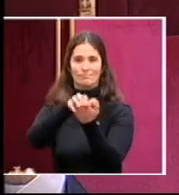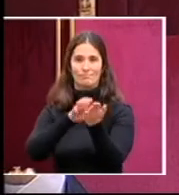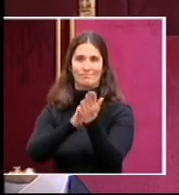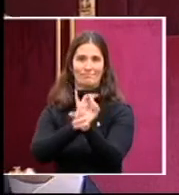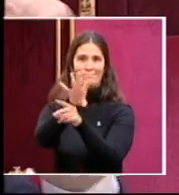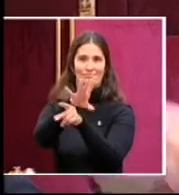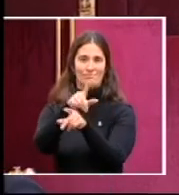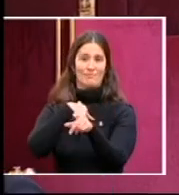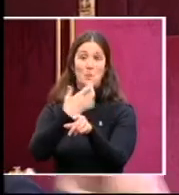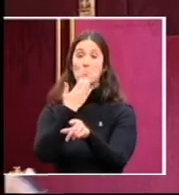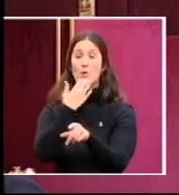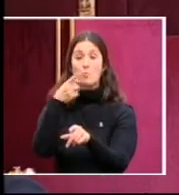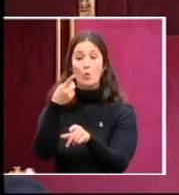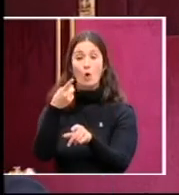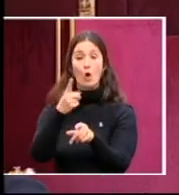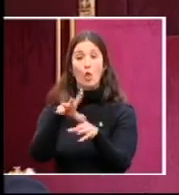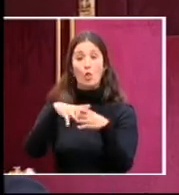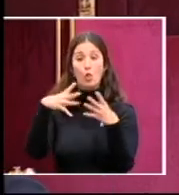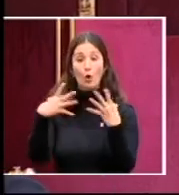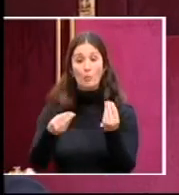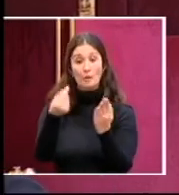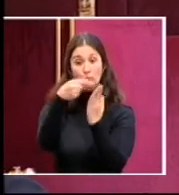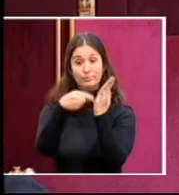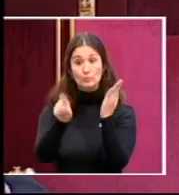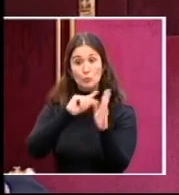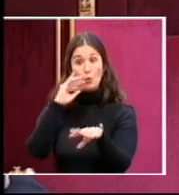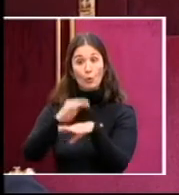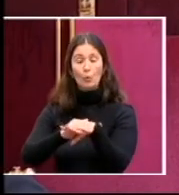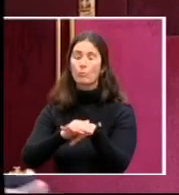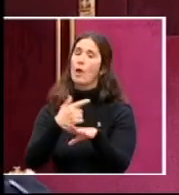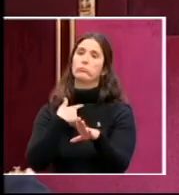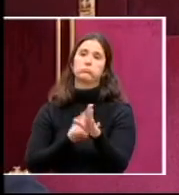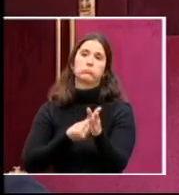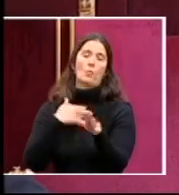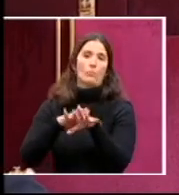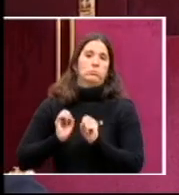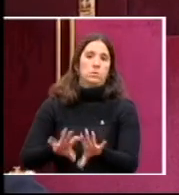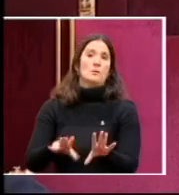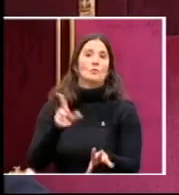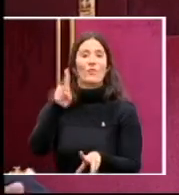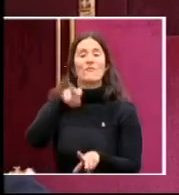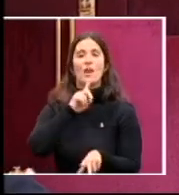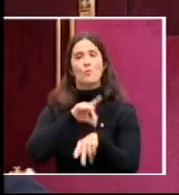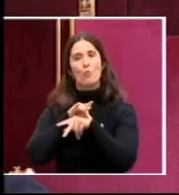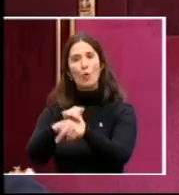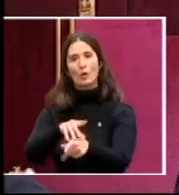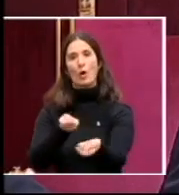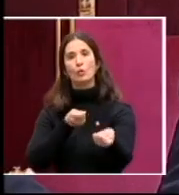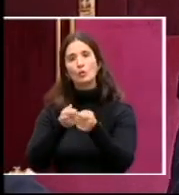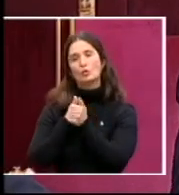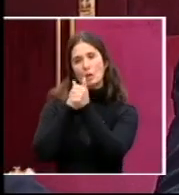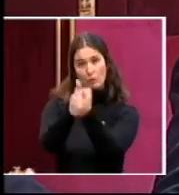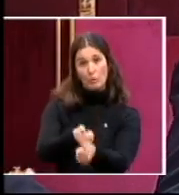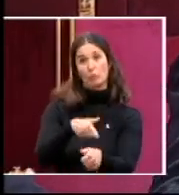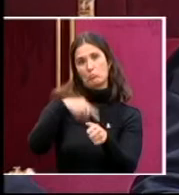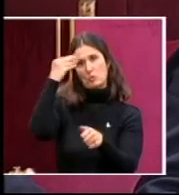alcalde, en caso de no presentar los documentos mencionados. Es decir, que esto sirve de guía y sirve de control y seguimiento y, por tanto, entendemos